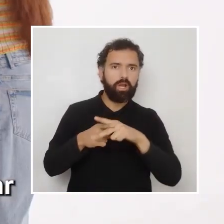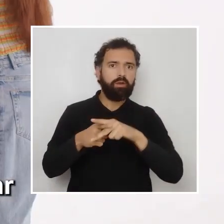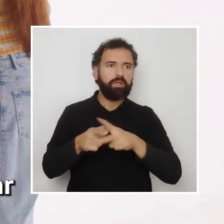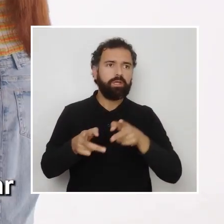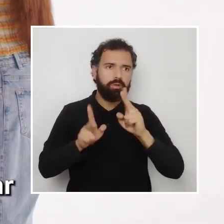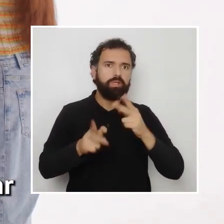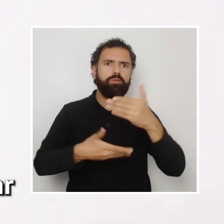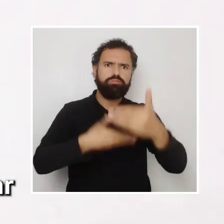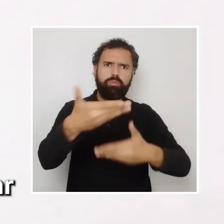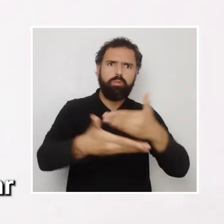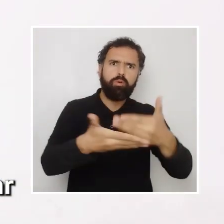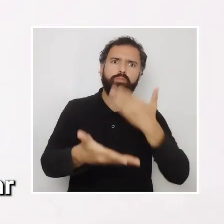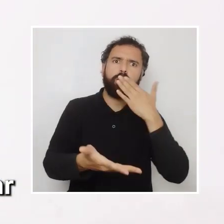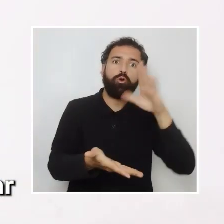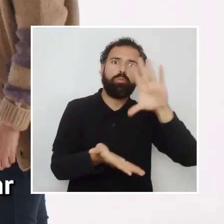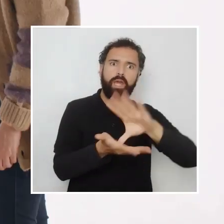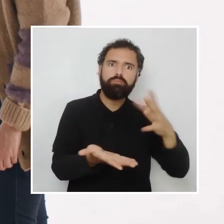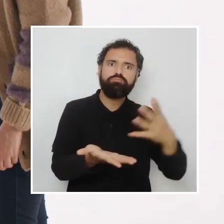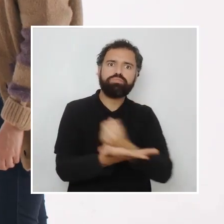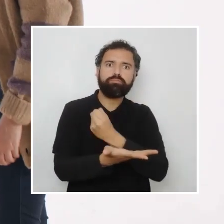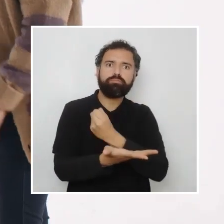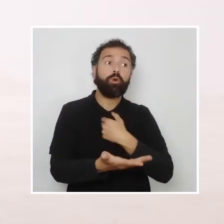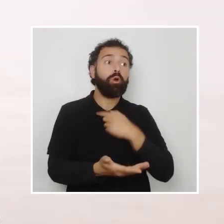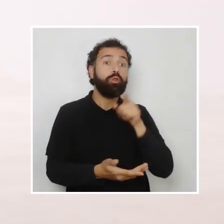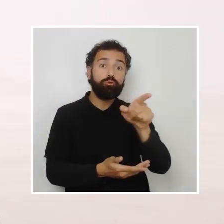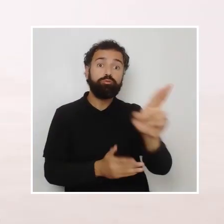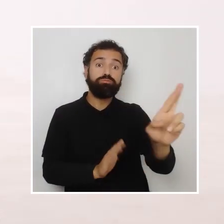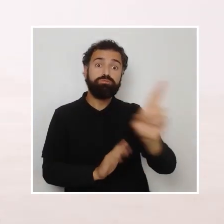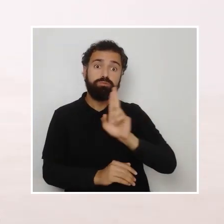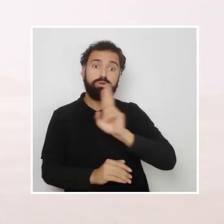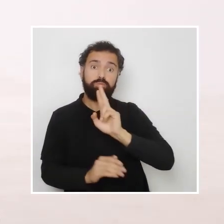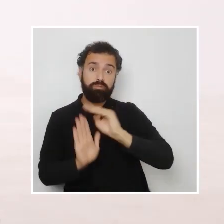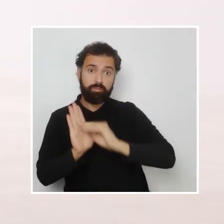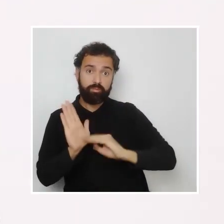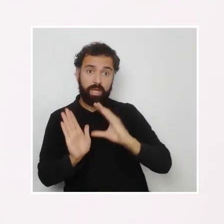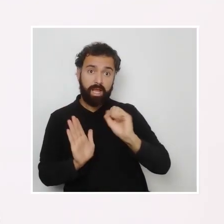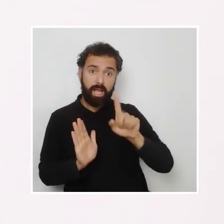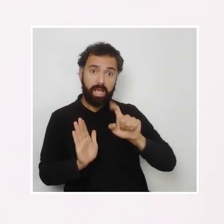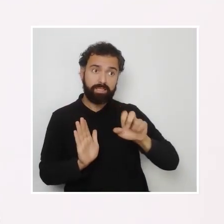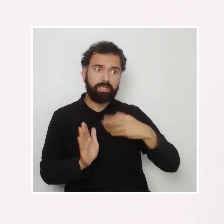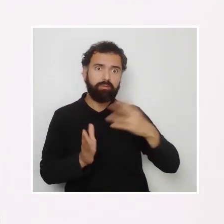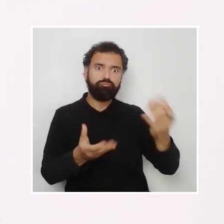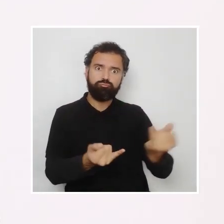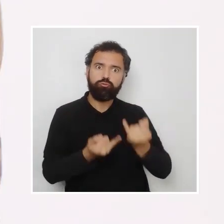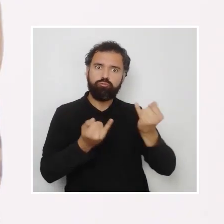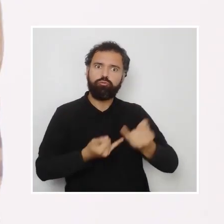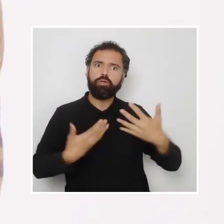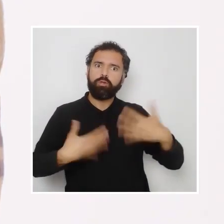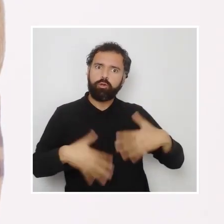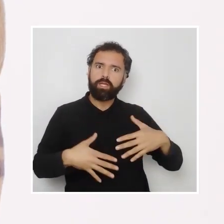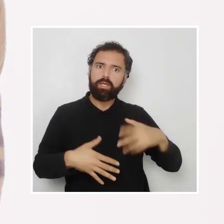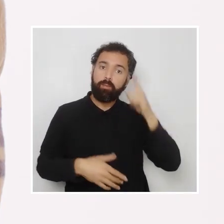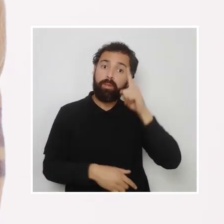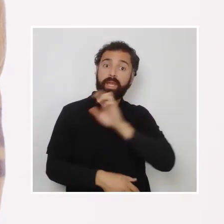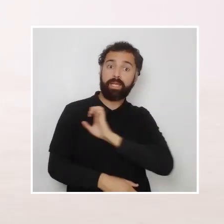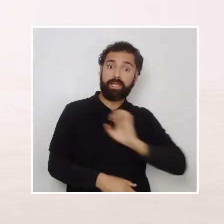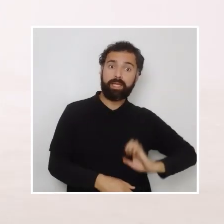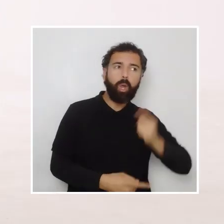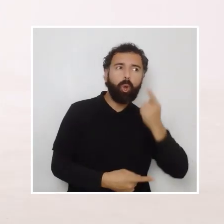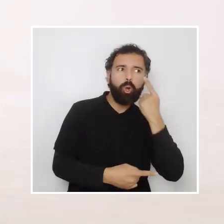de trabajo, de salud, de quiénes conforman el hogar, y toda esta información nos permite poder hacer un diseño de política